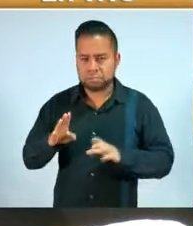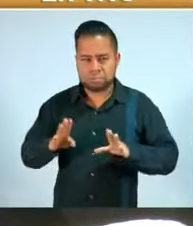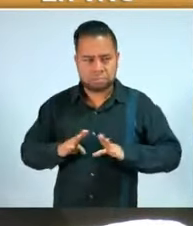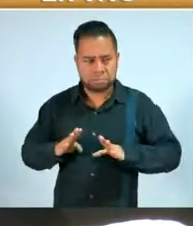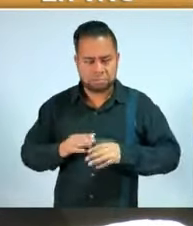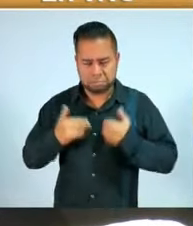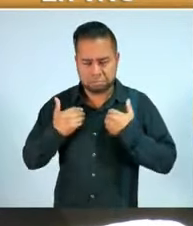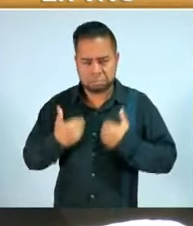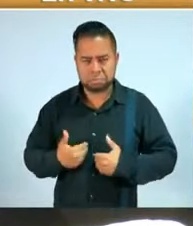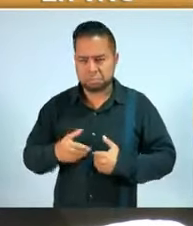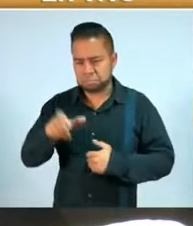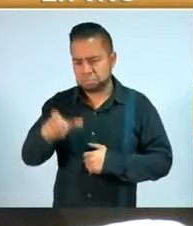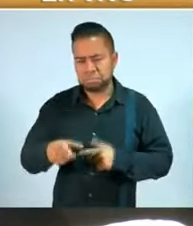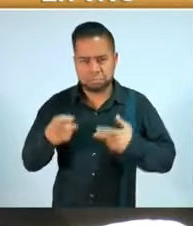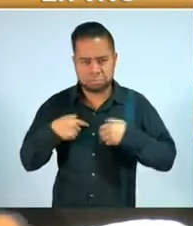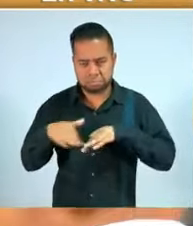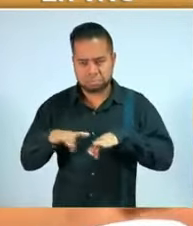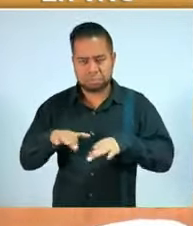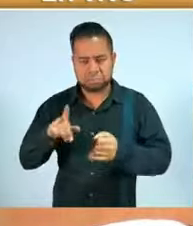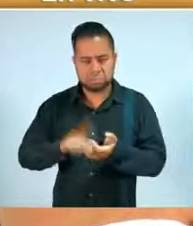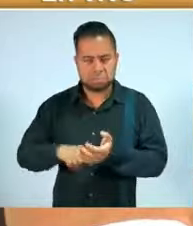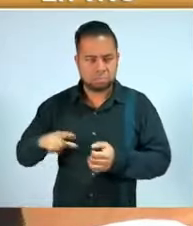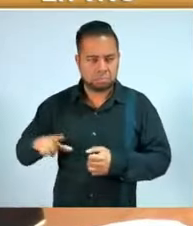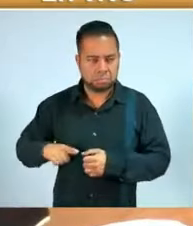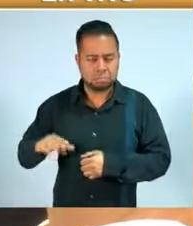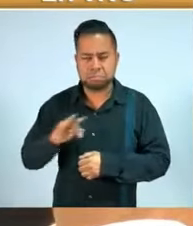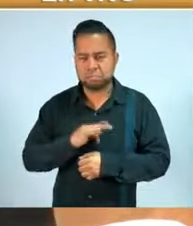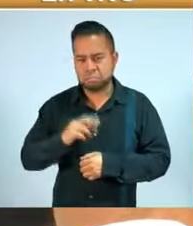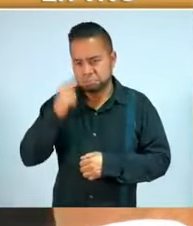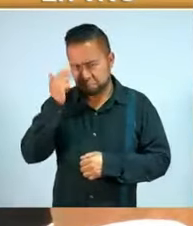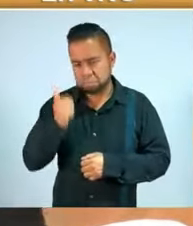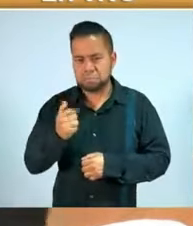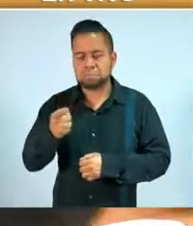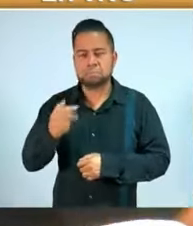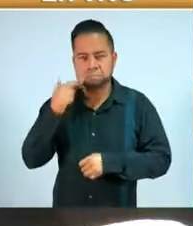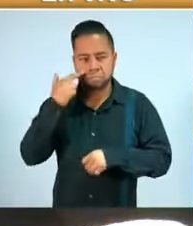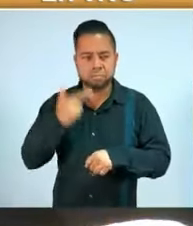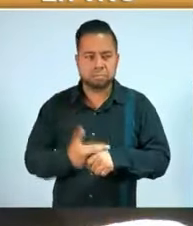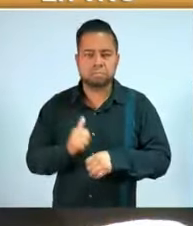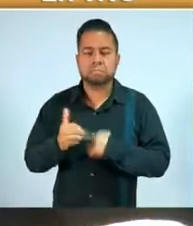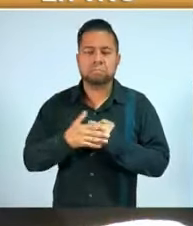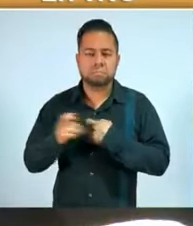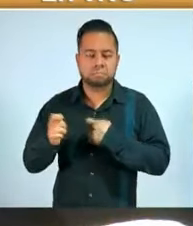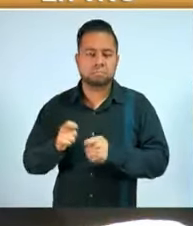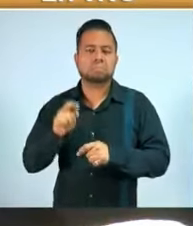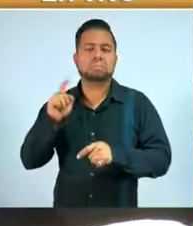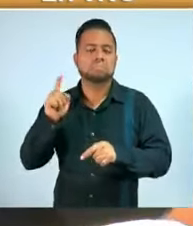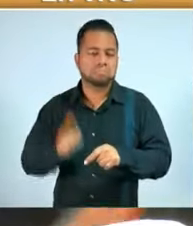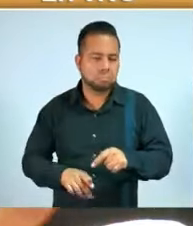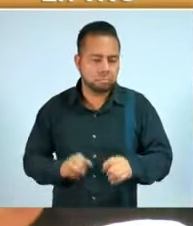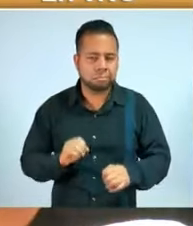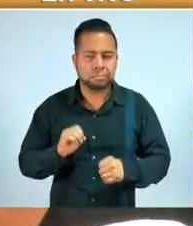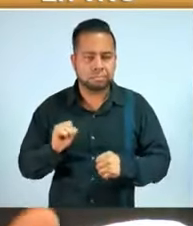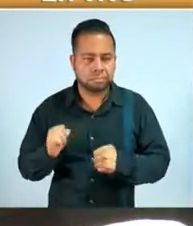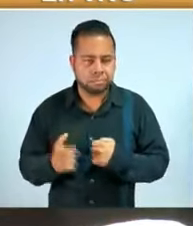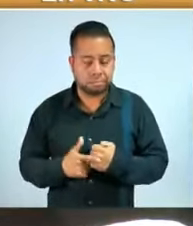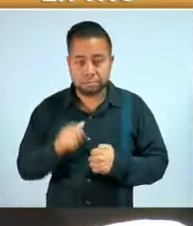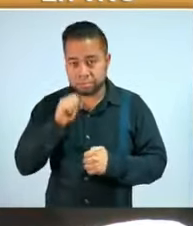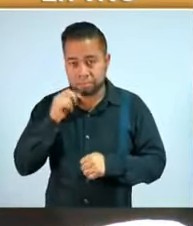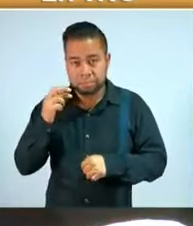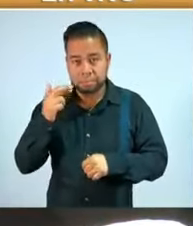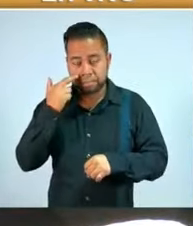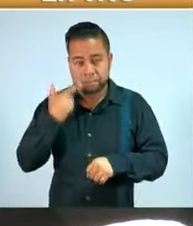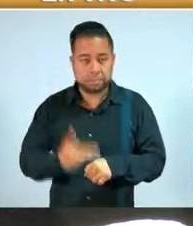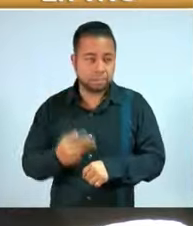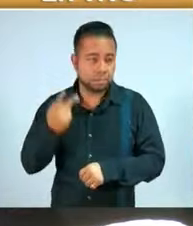un servidor público te puede derivar en responsabilidades administrativas, responsabilidades